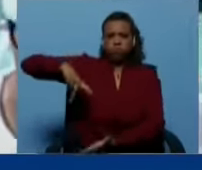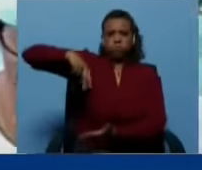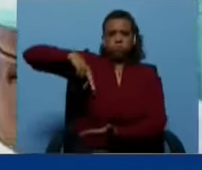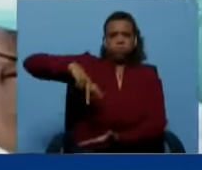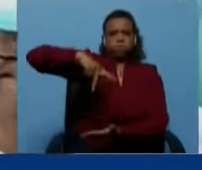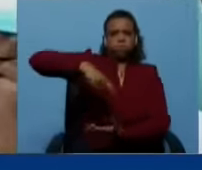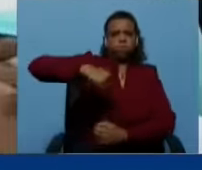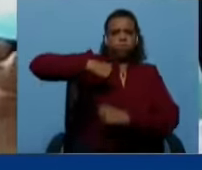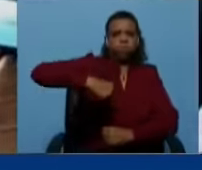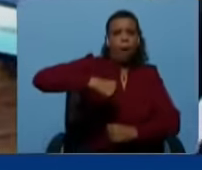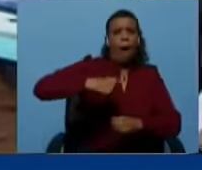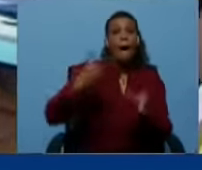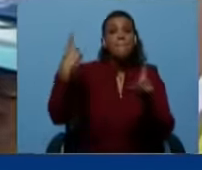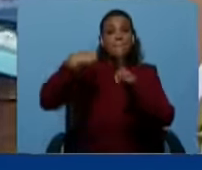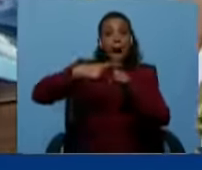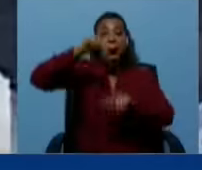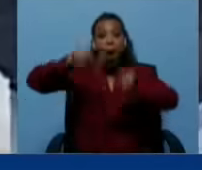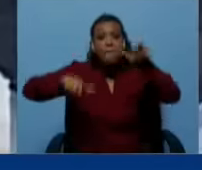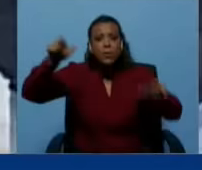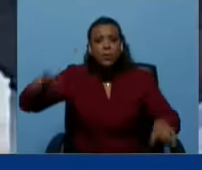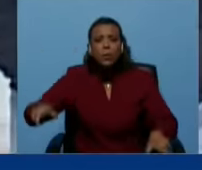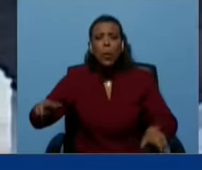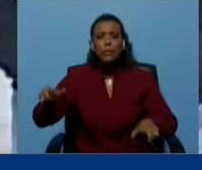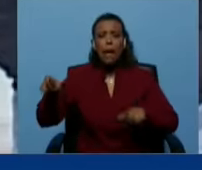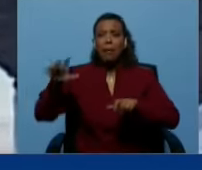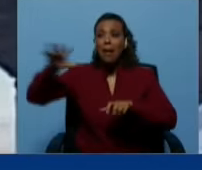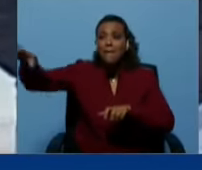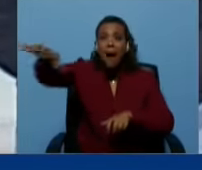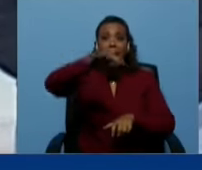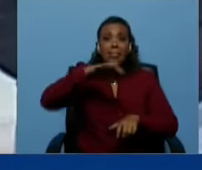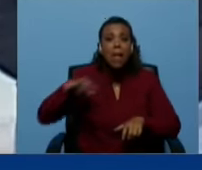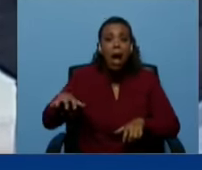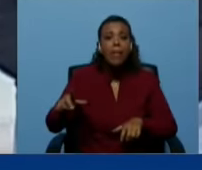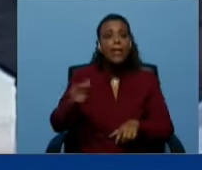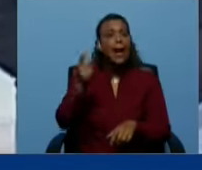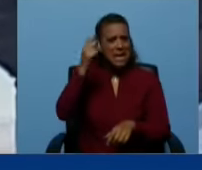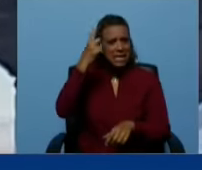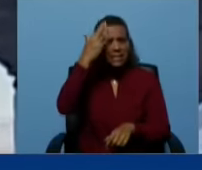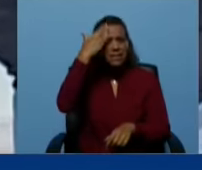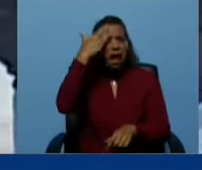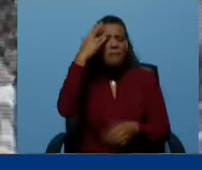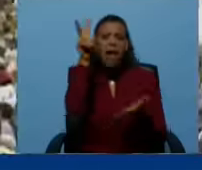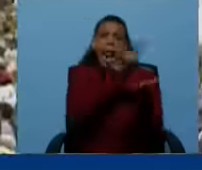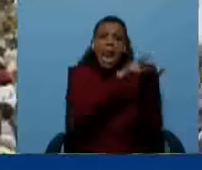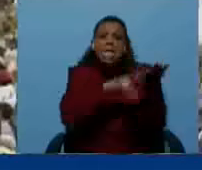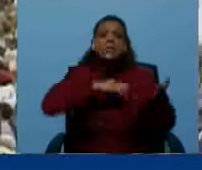fuerzas populares militares? Porque quien revise la historia, queridos